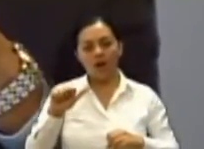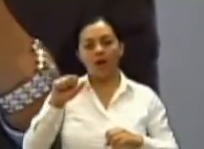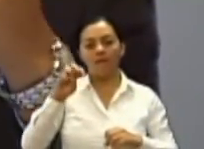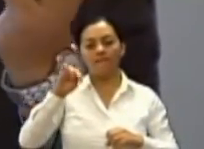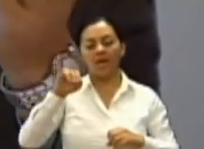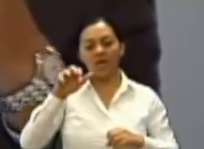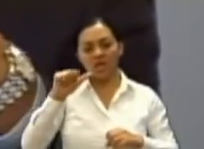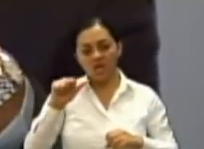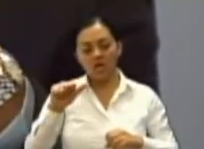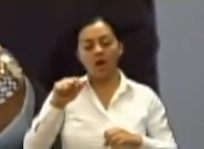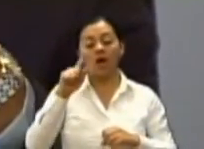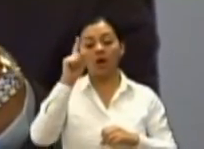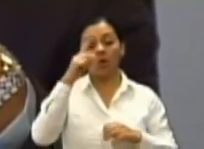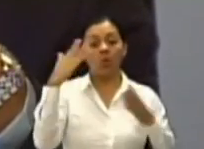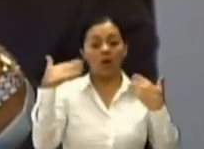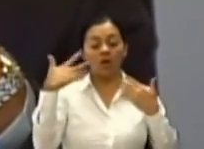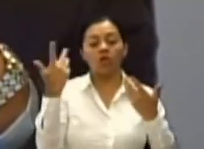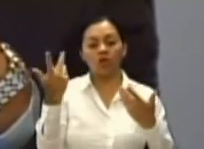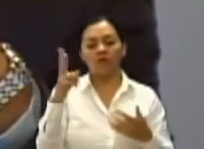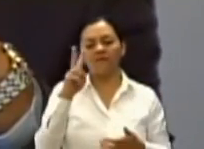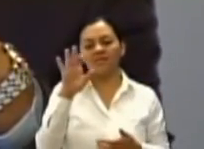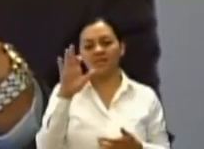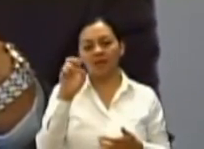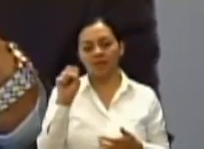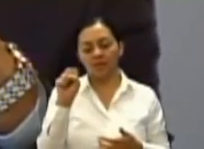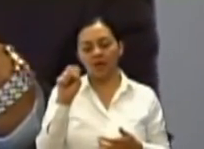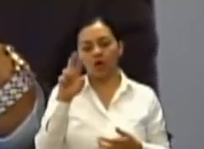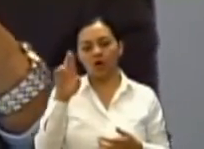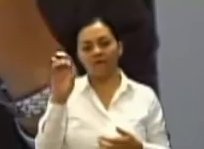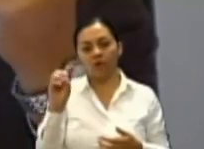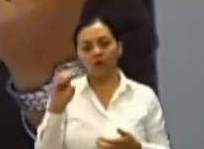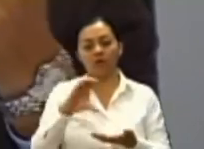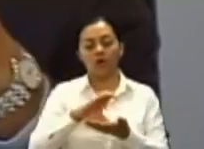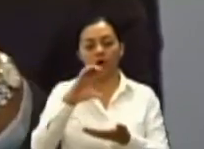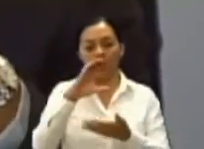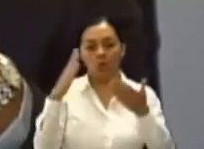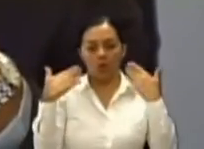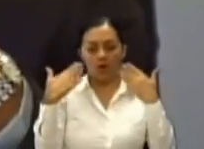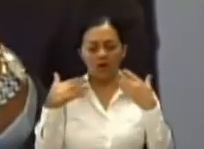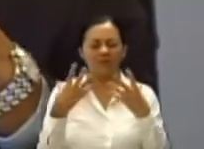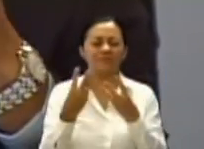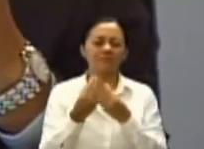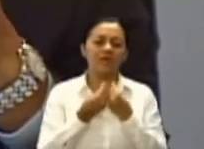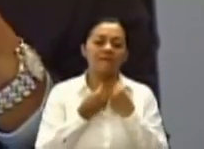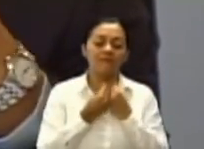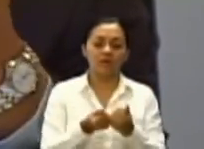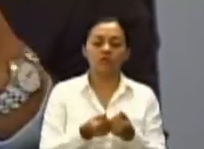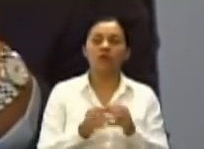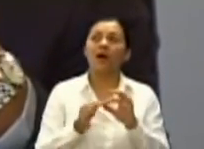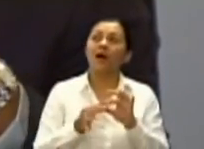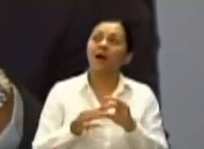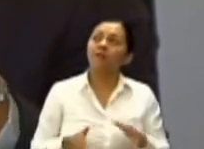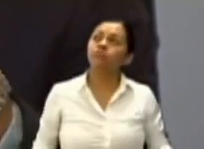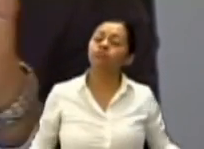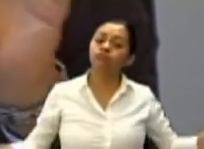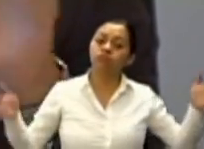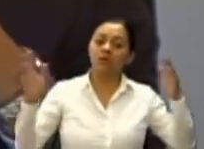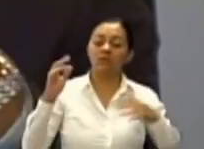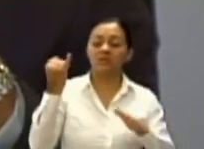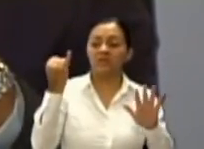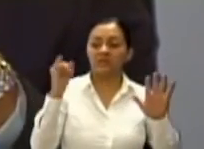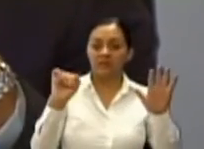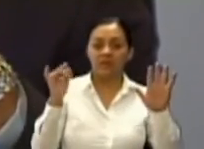el colegio guayaquil vicente rocafuerte y son repotenciaciones gigantescas porque son colegios de 60 a 70 años que nunca